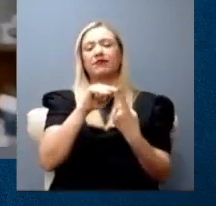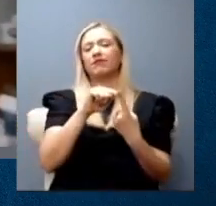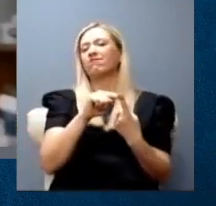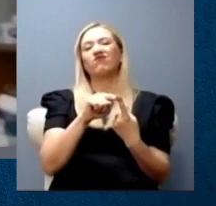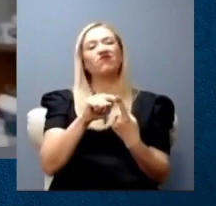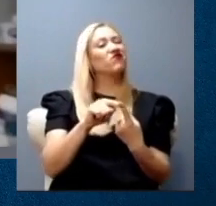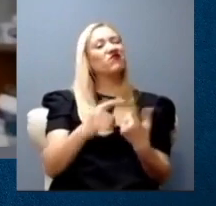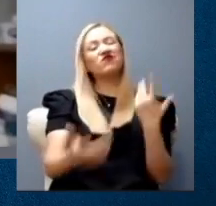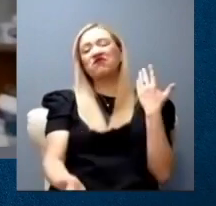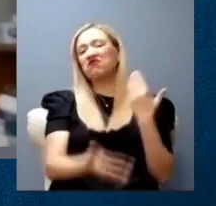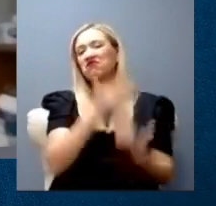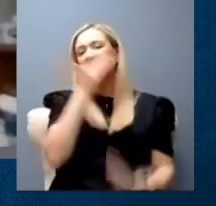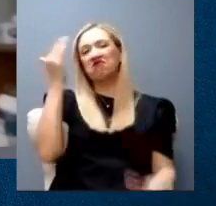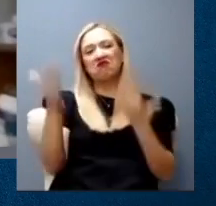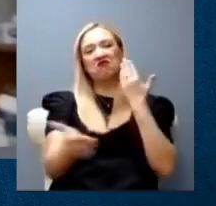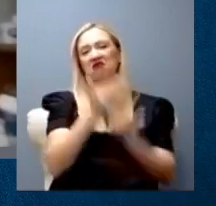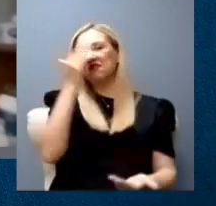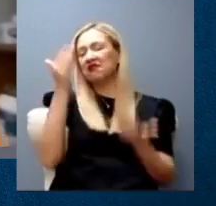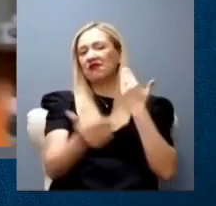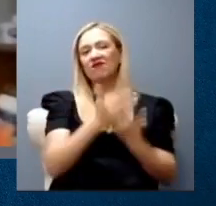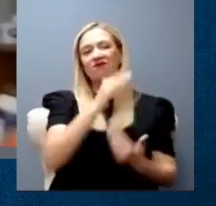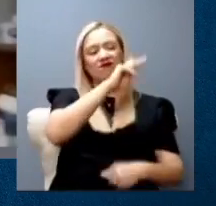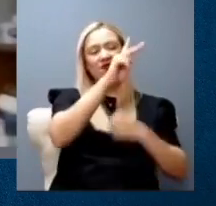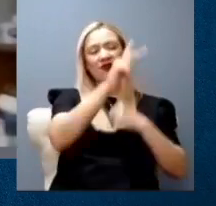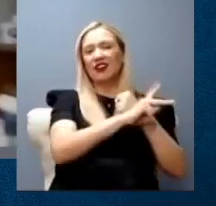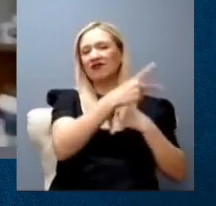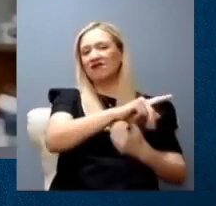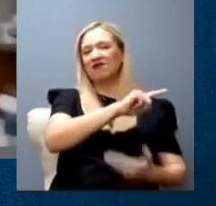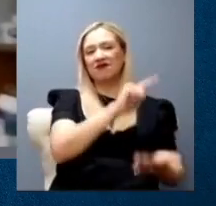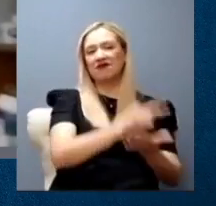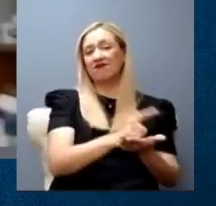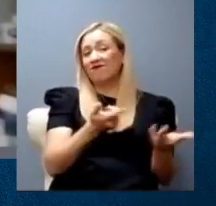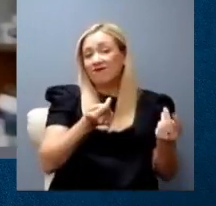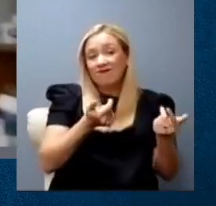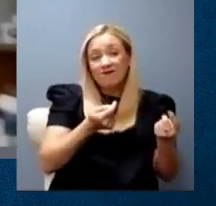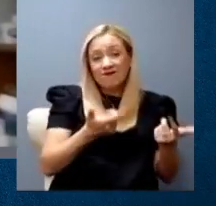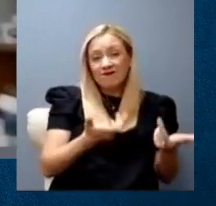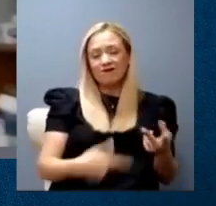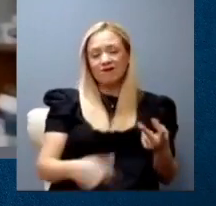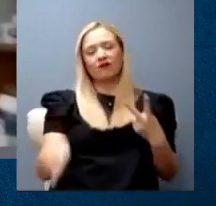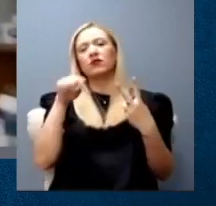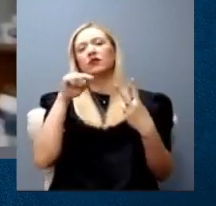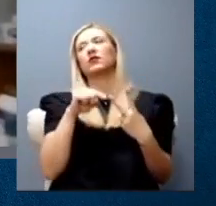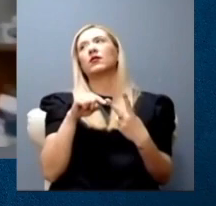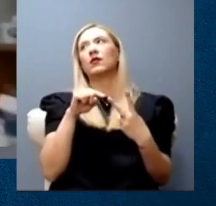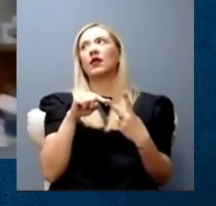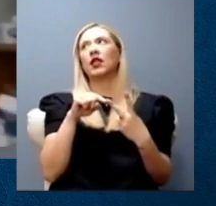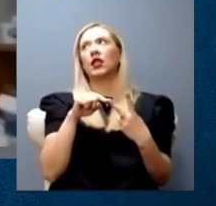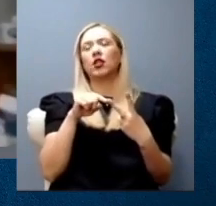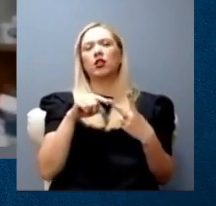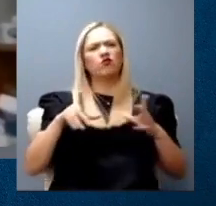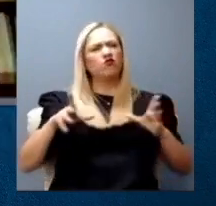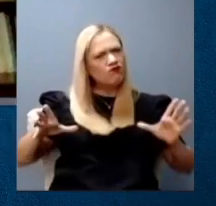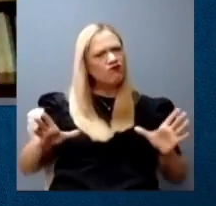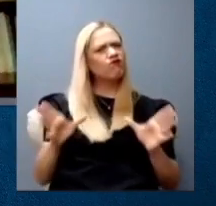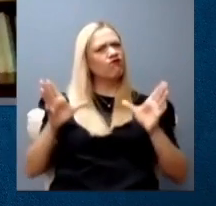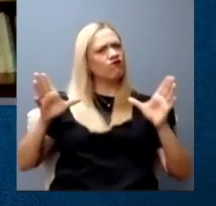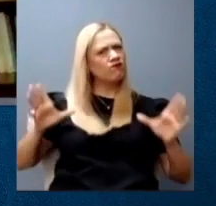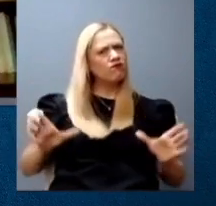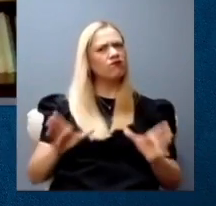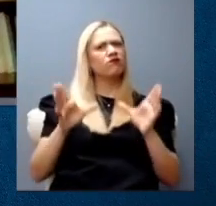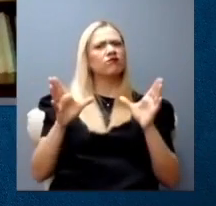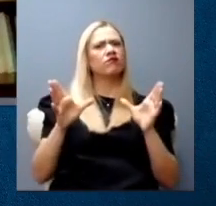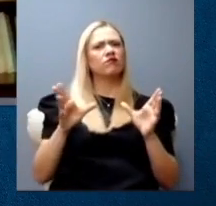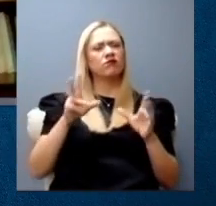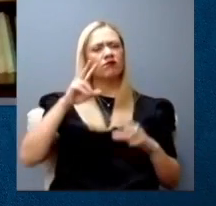de la protección a nivel estatal, se van a deber a razones como el impulso que vamos